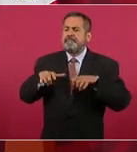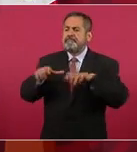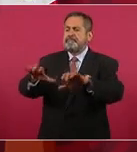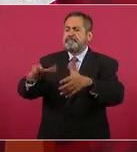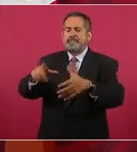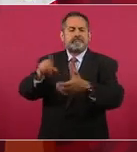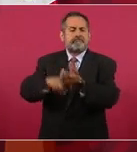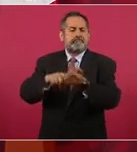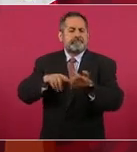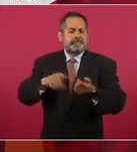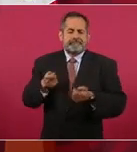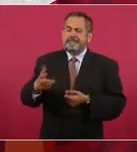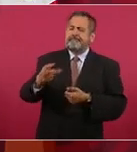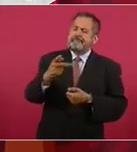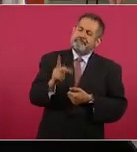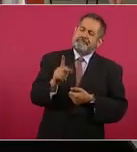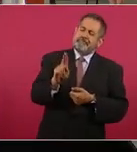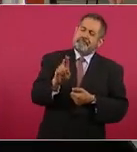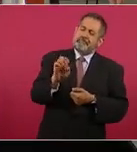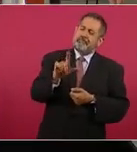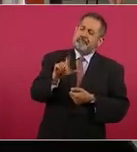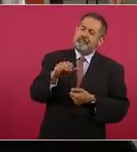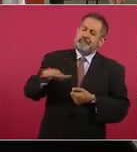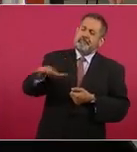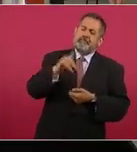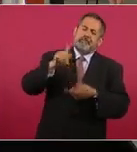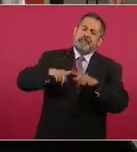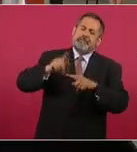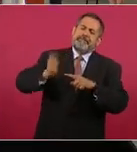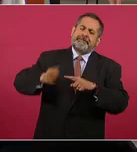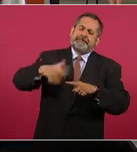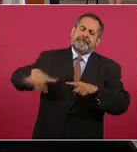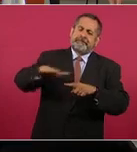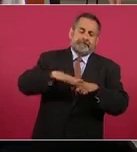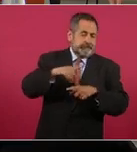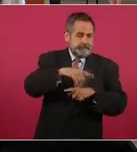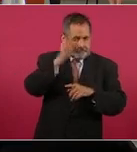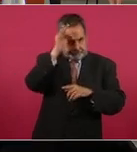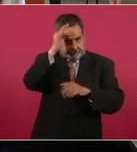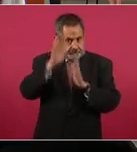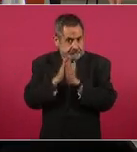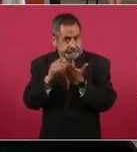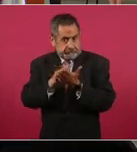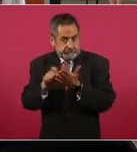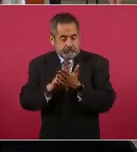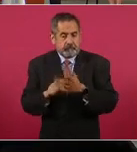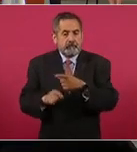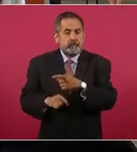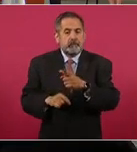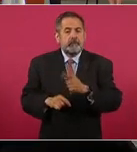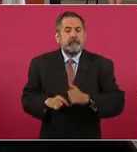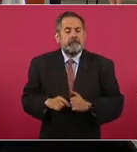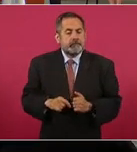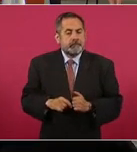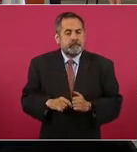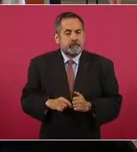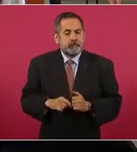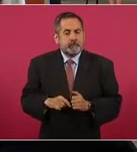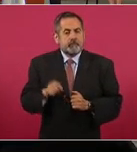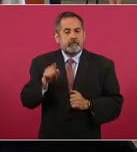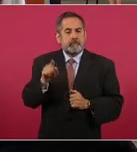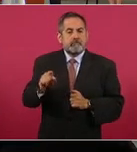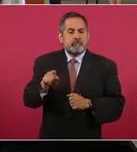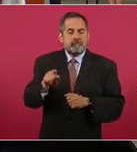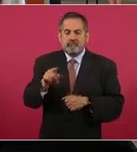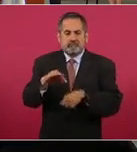tiene sus libros sobre la filosofía de un pueblo. Y esto creo que es lo que vivió